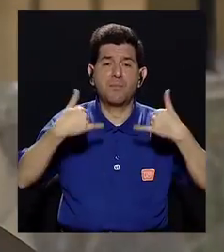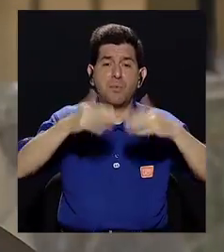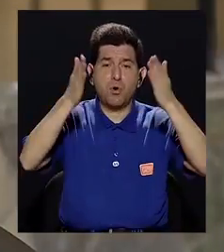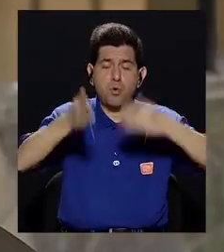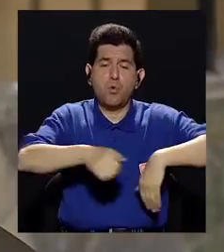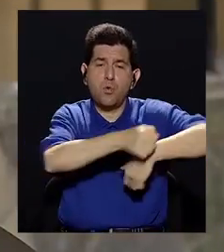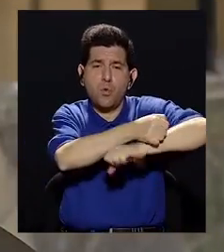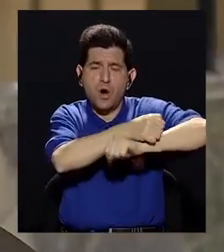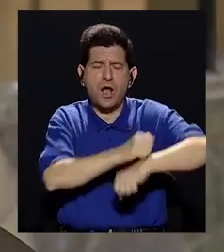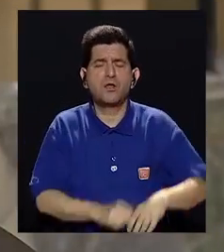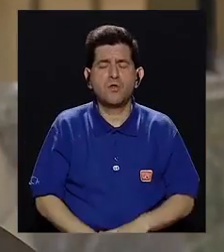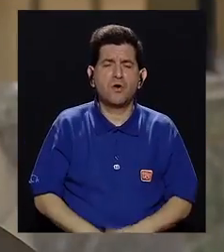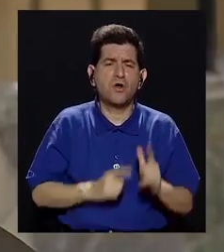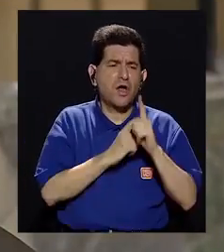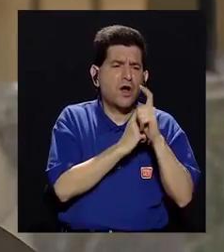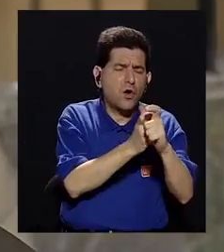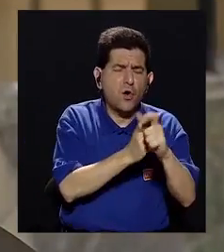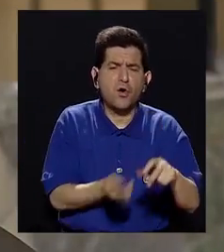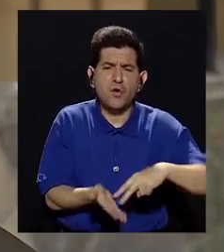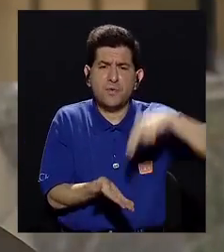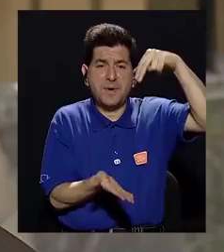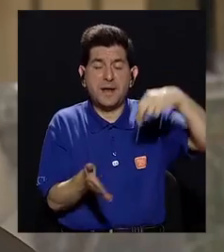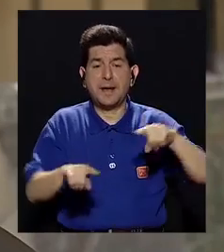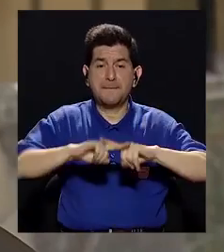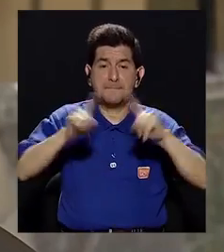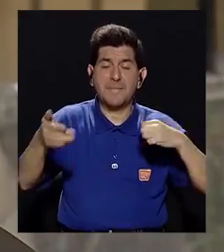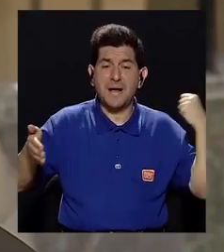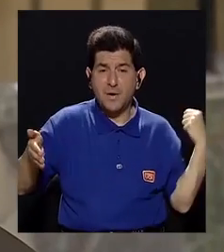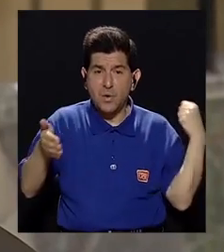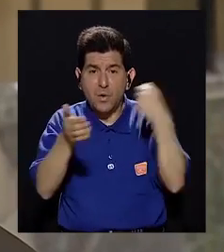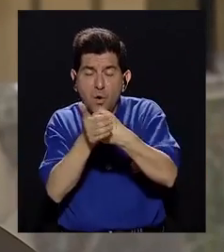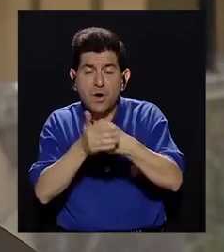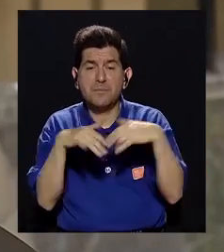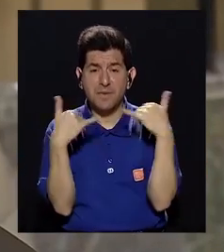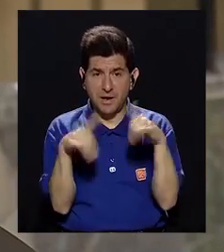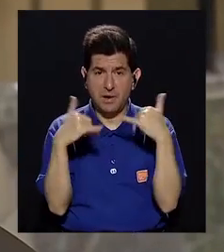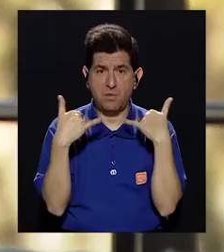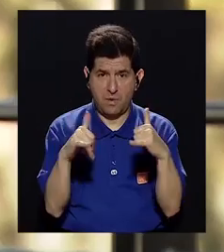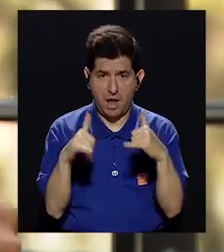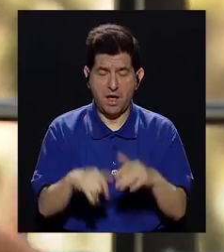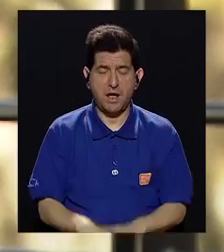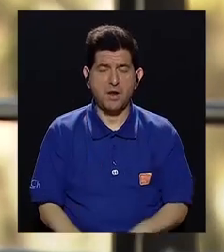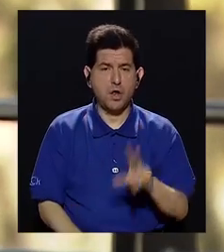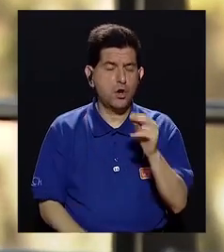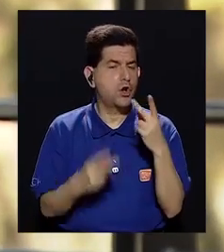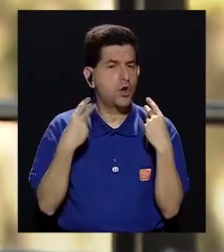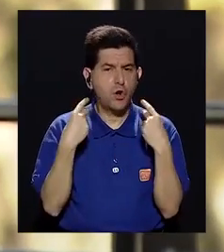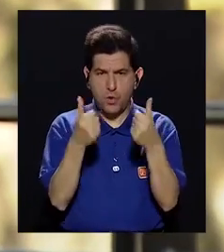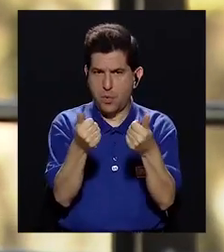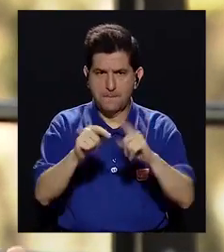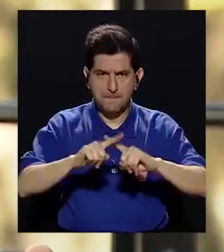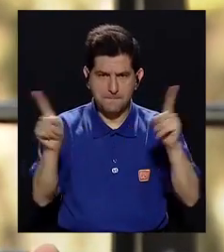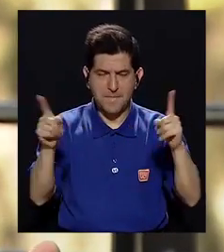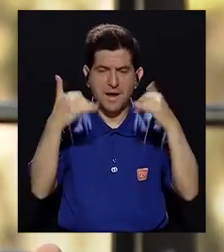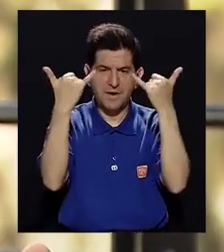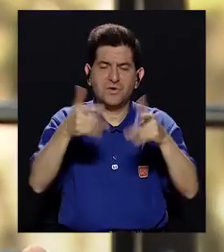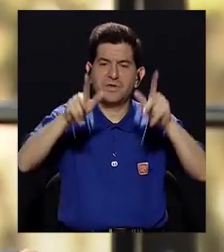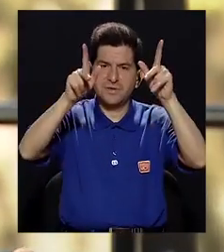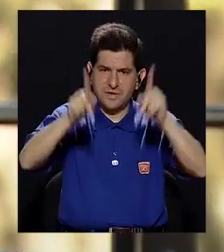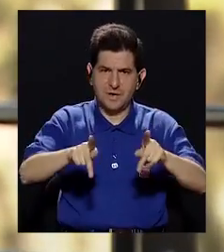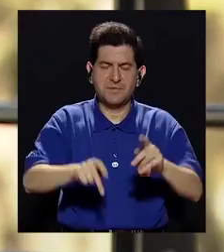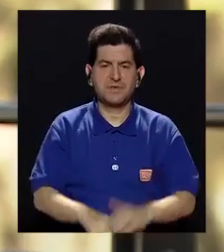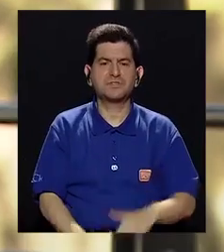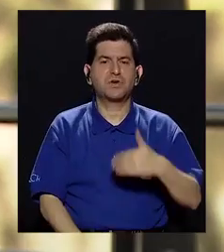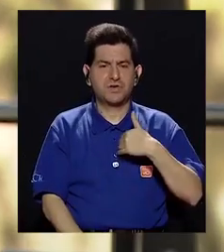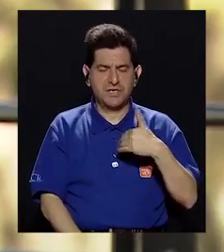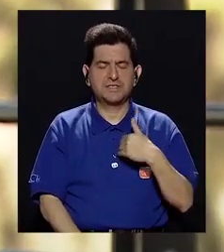los futbolistas que corren, brincan, pero además los golpean cuando van en juego. Entonces, no inmediatamente, pero ya esos son